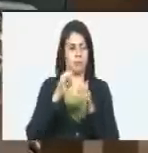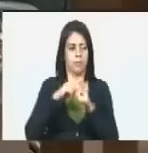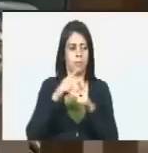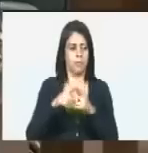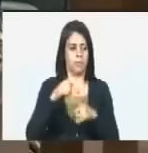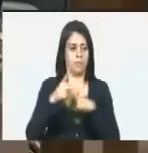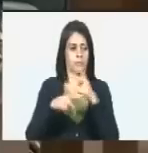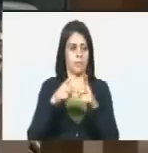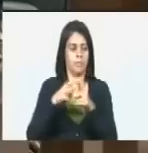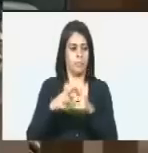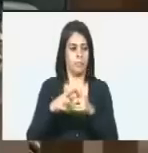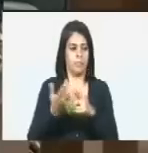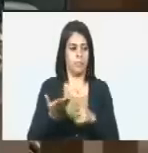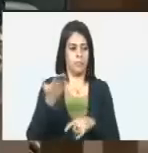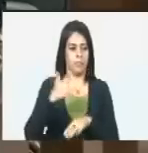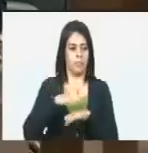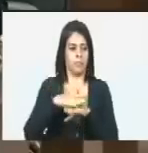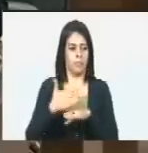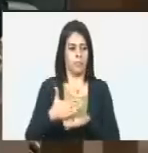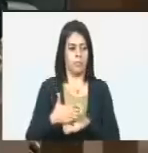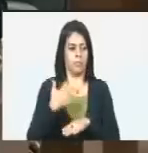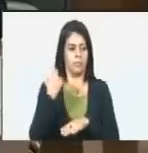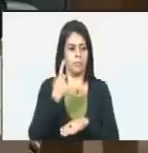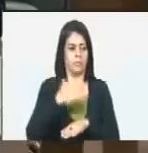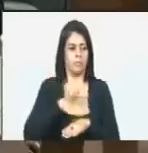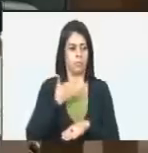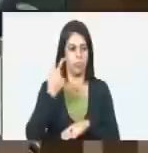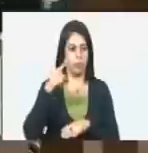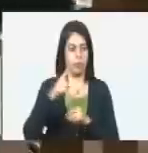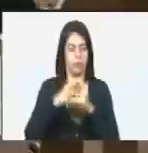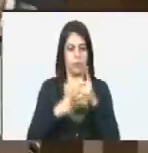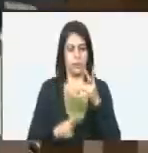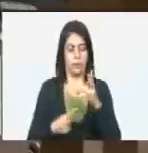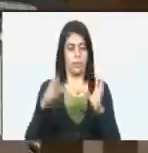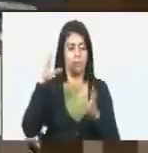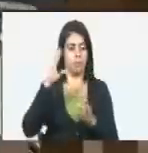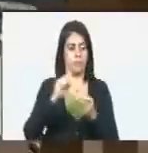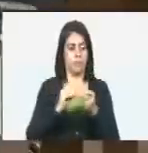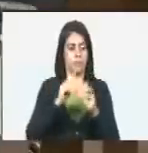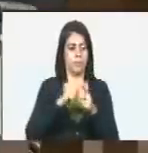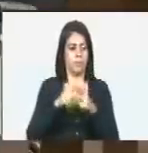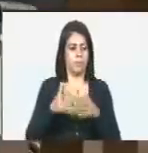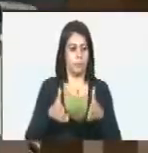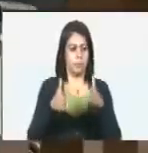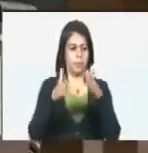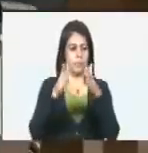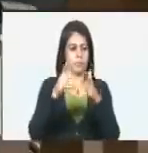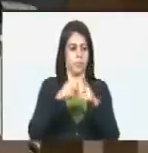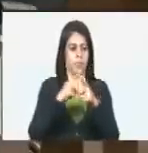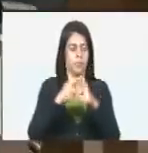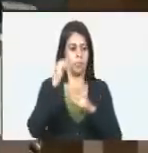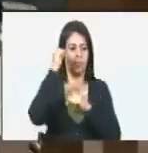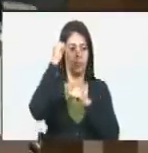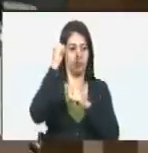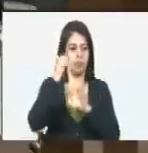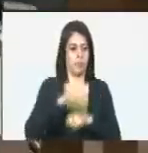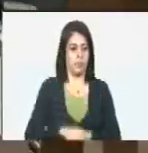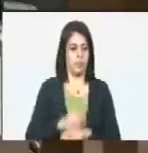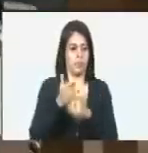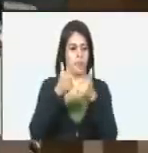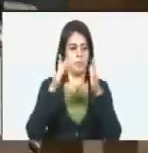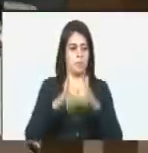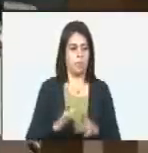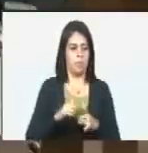invariable, solo puede tener un resultado en el camino de la heroicidad libertaria y